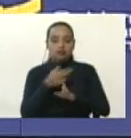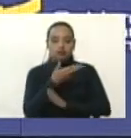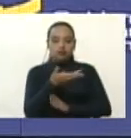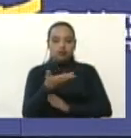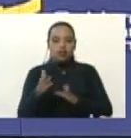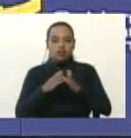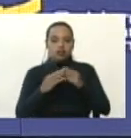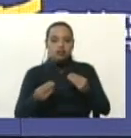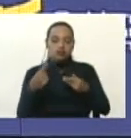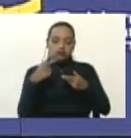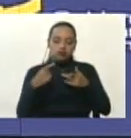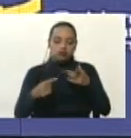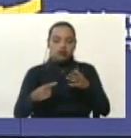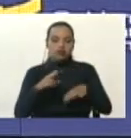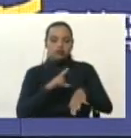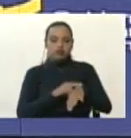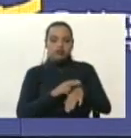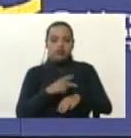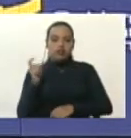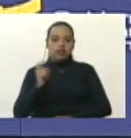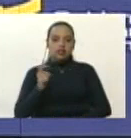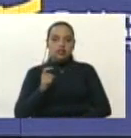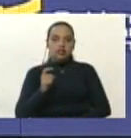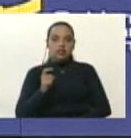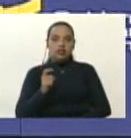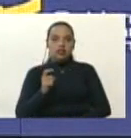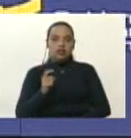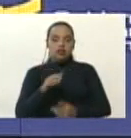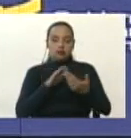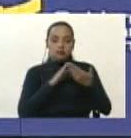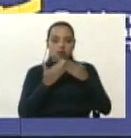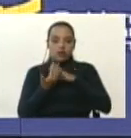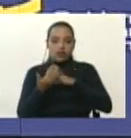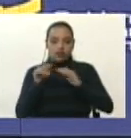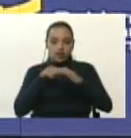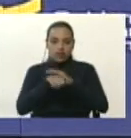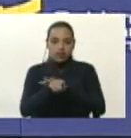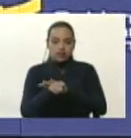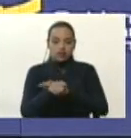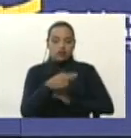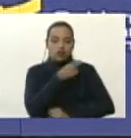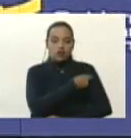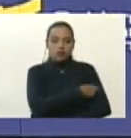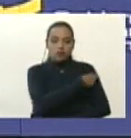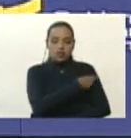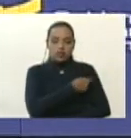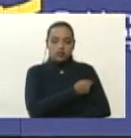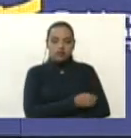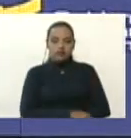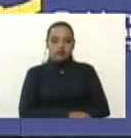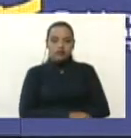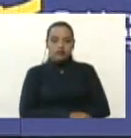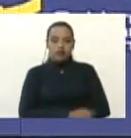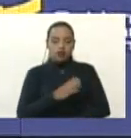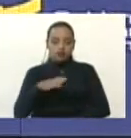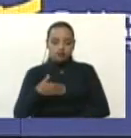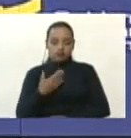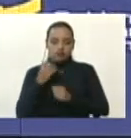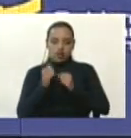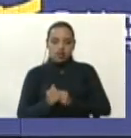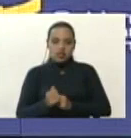los insumos médicos necesarios para Barrio Adentro y los hospitales, para